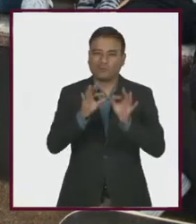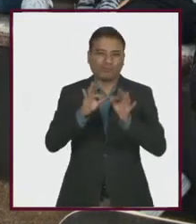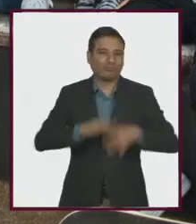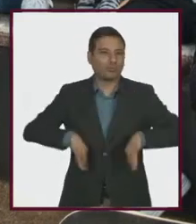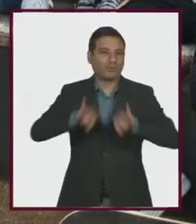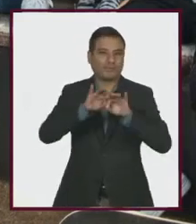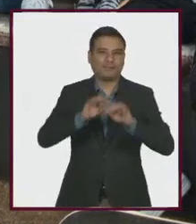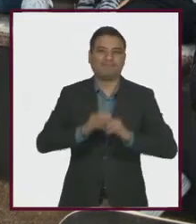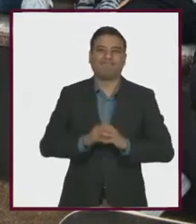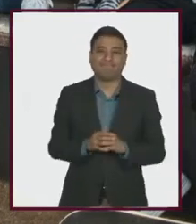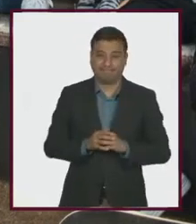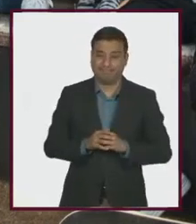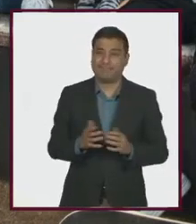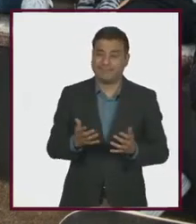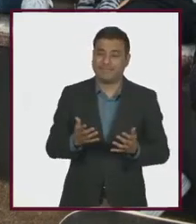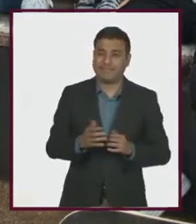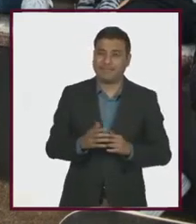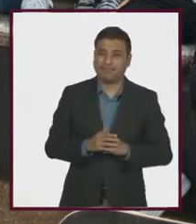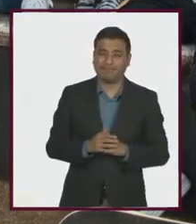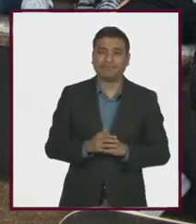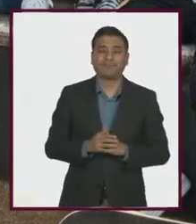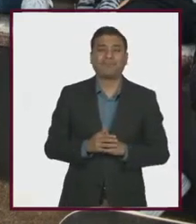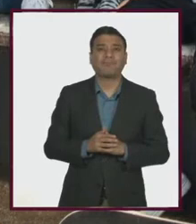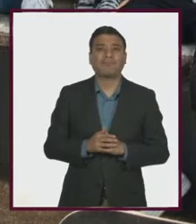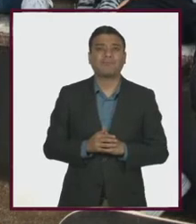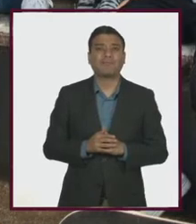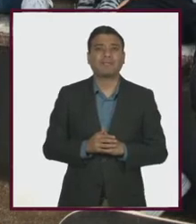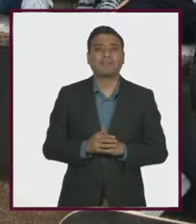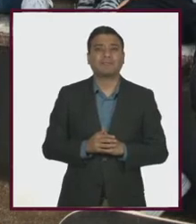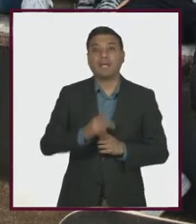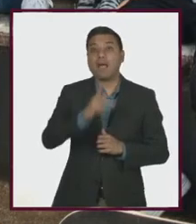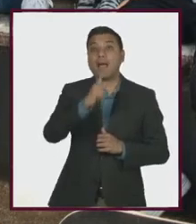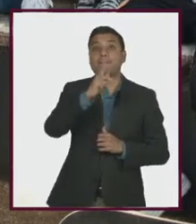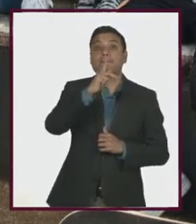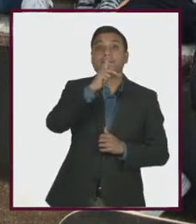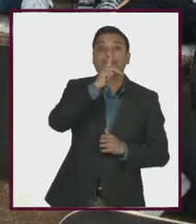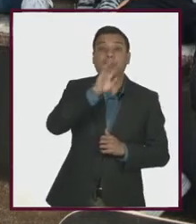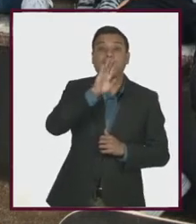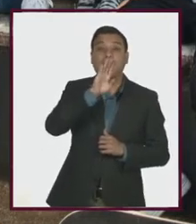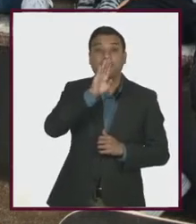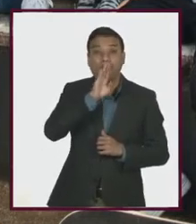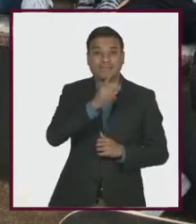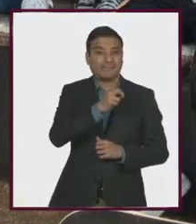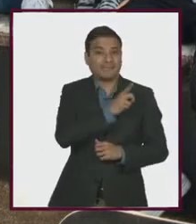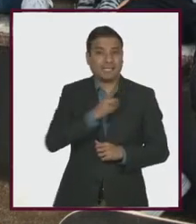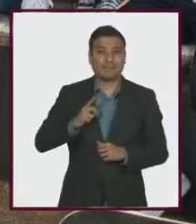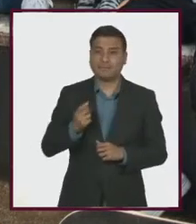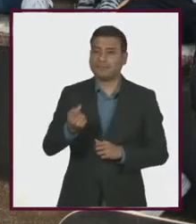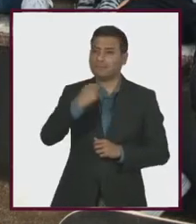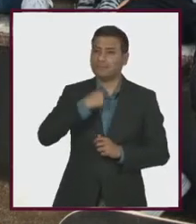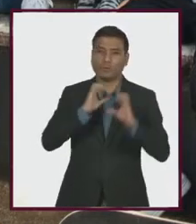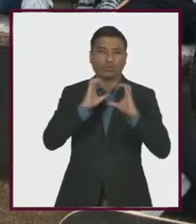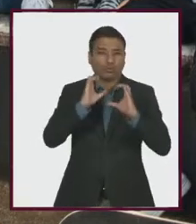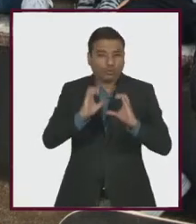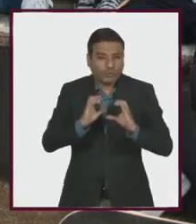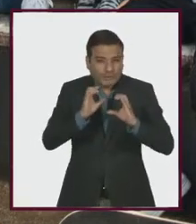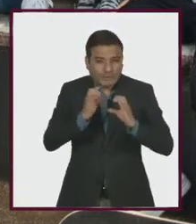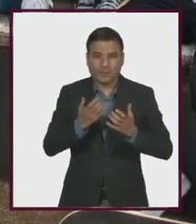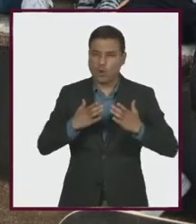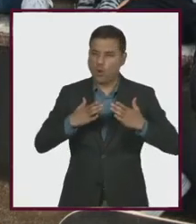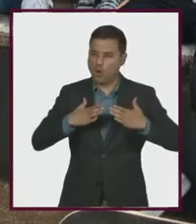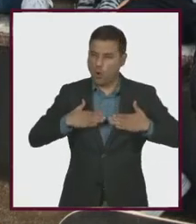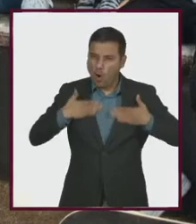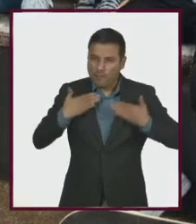cuidadores primarios, tengan y crean en nosotros y estén para nosotros, fortalece nuestra autoestima.